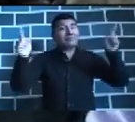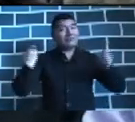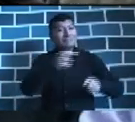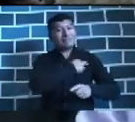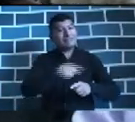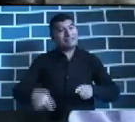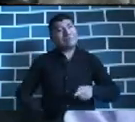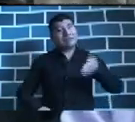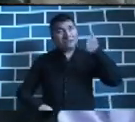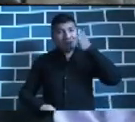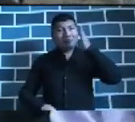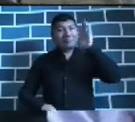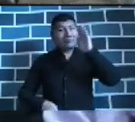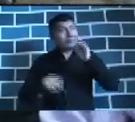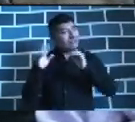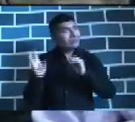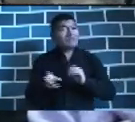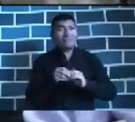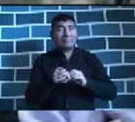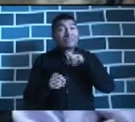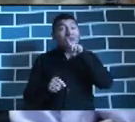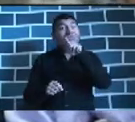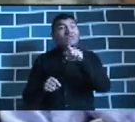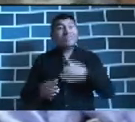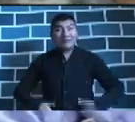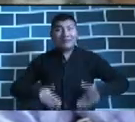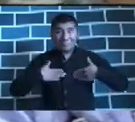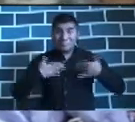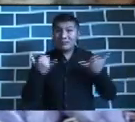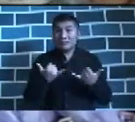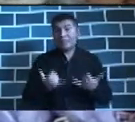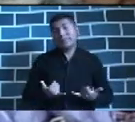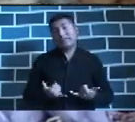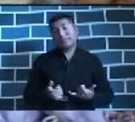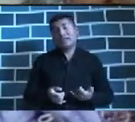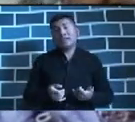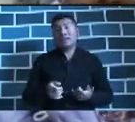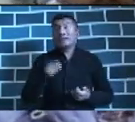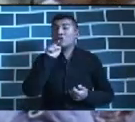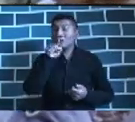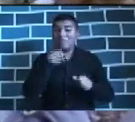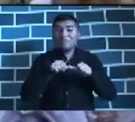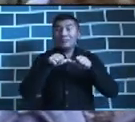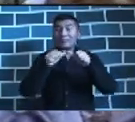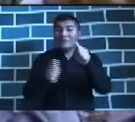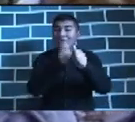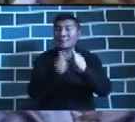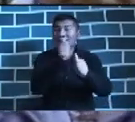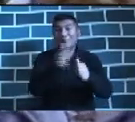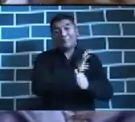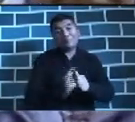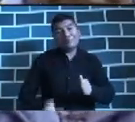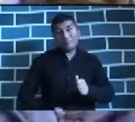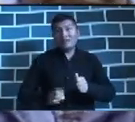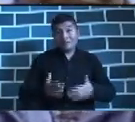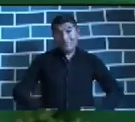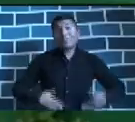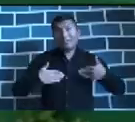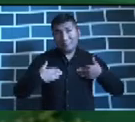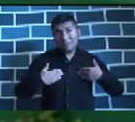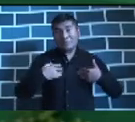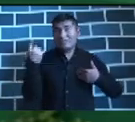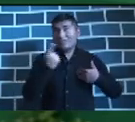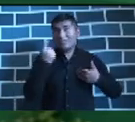reino de dios vete a mucho más porque tú estás vivo porque si tú sigues a cristo estás vivo y